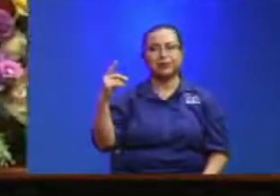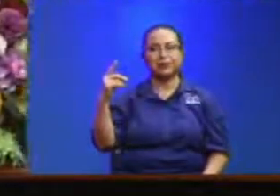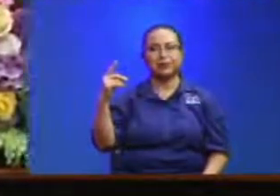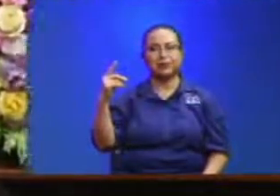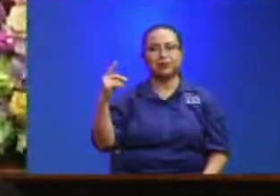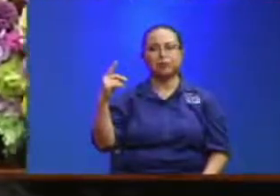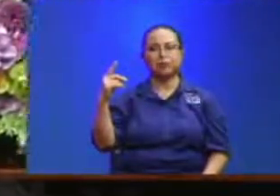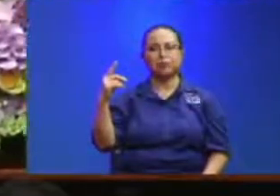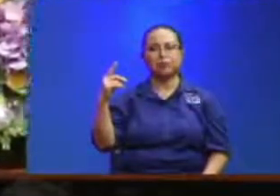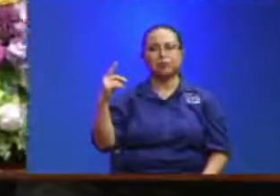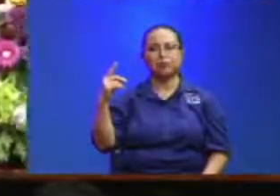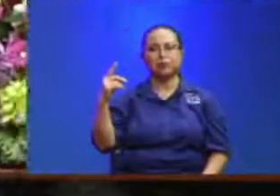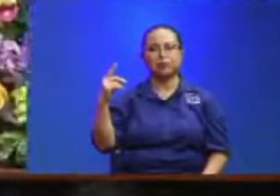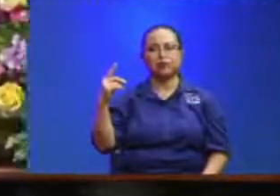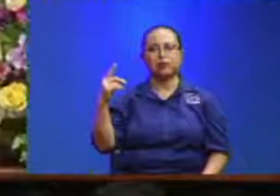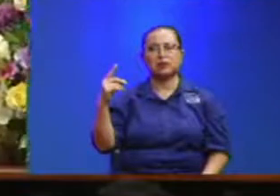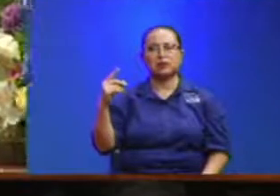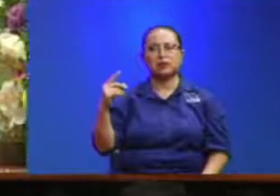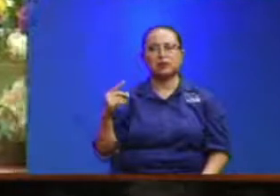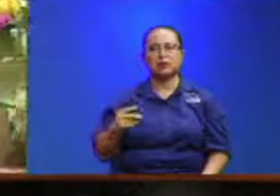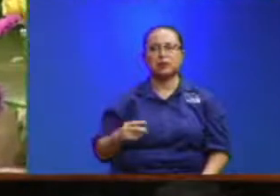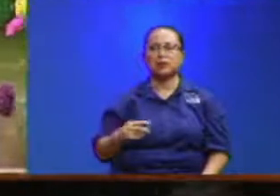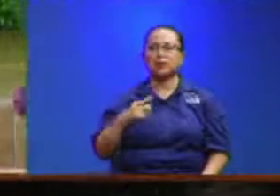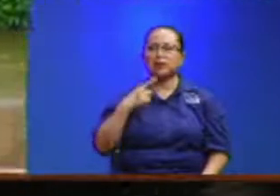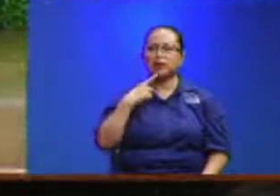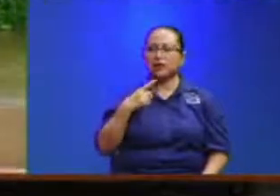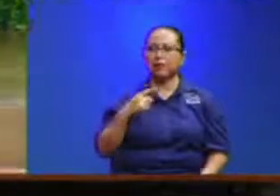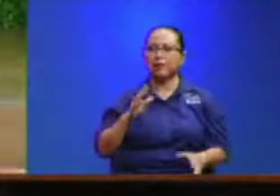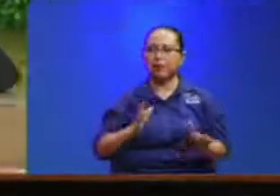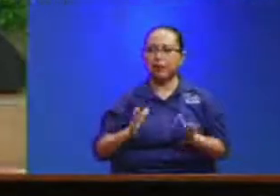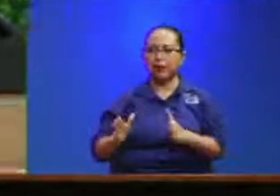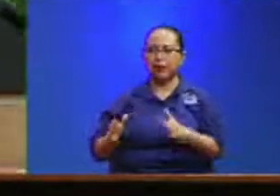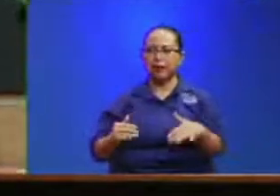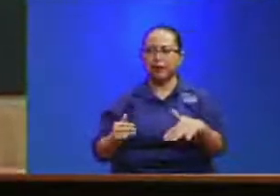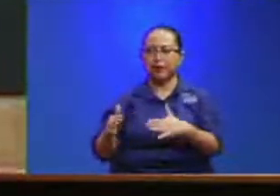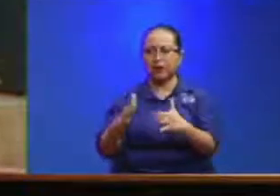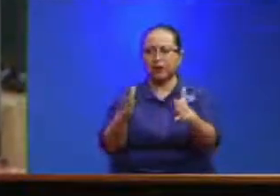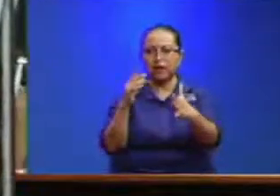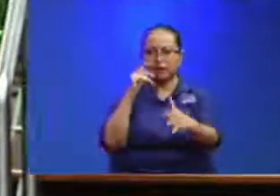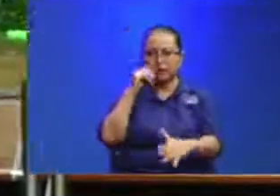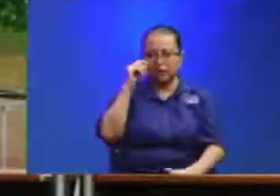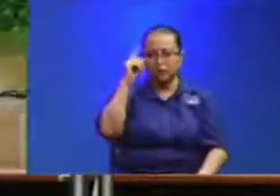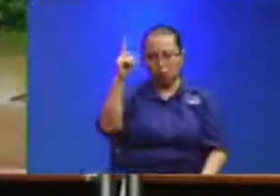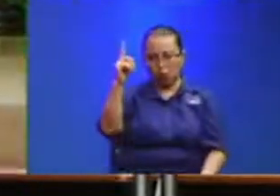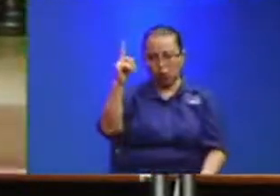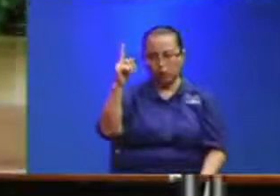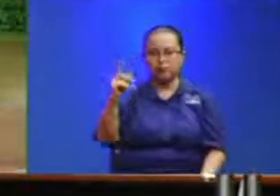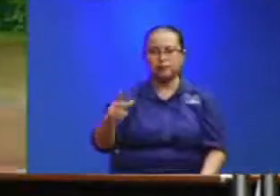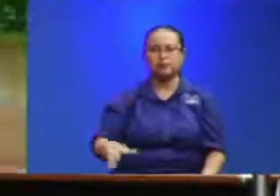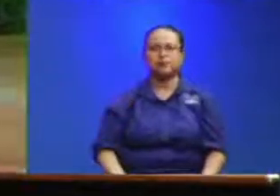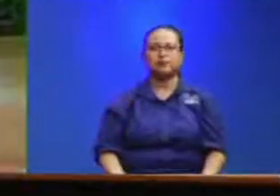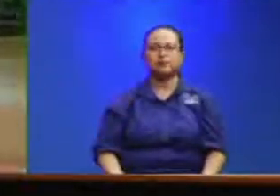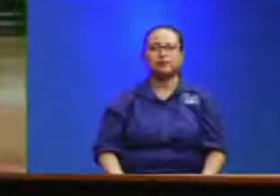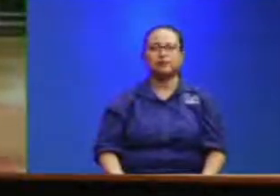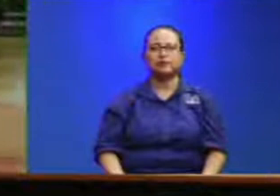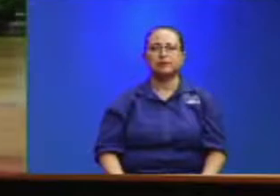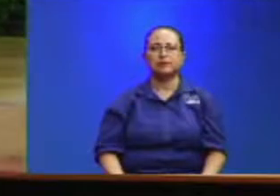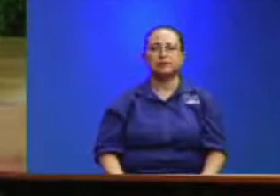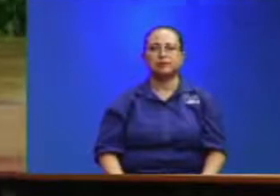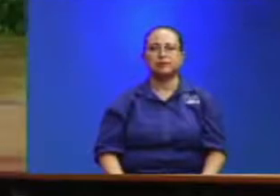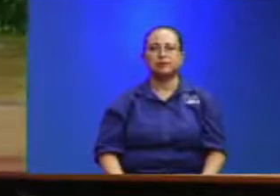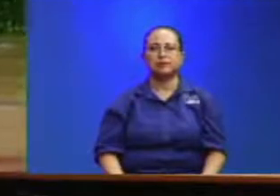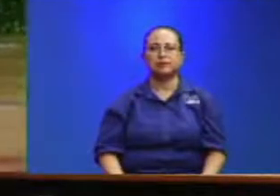pero no hay una parte donde dice prepara el camino el señor hay una parte donde dicen preparar el camino señor o me la estoy inventando